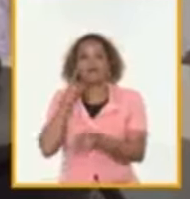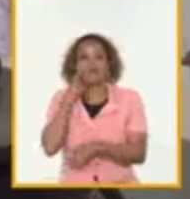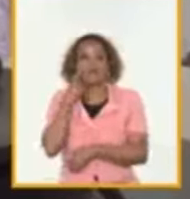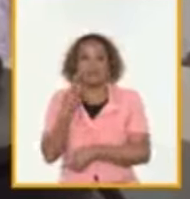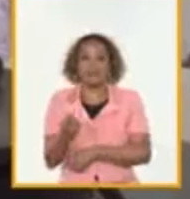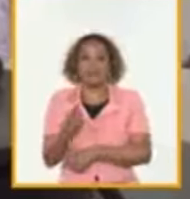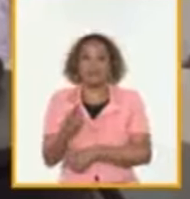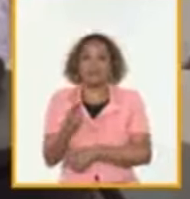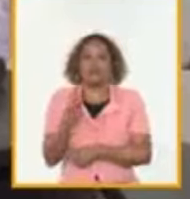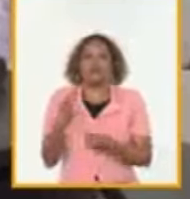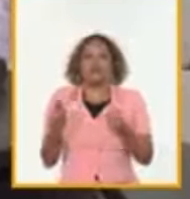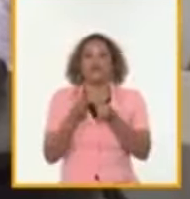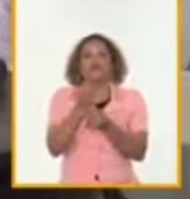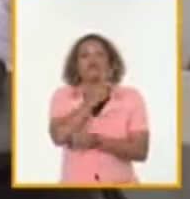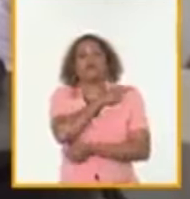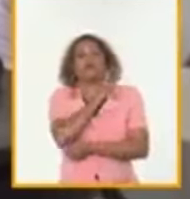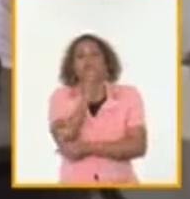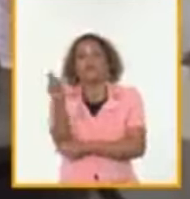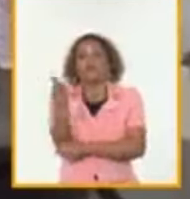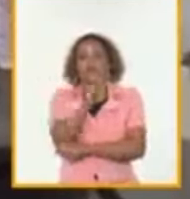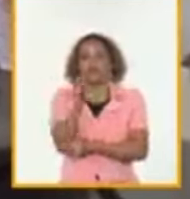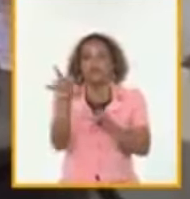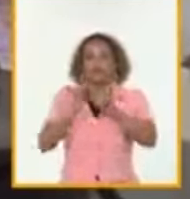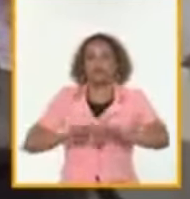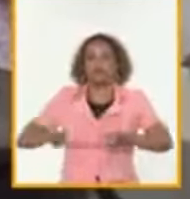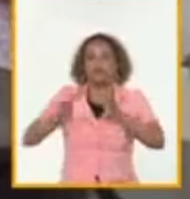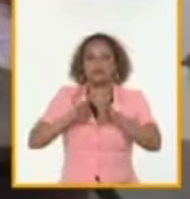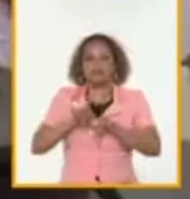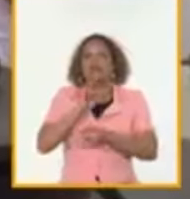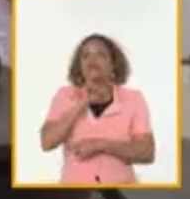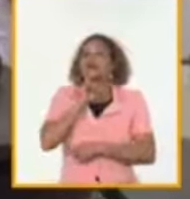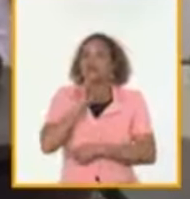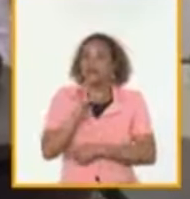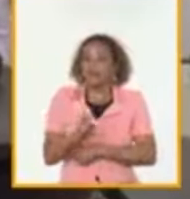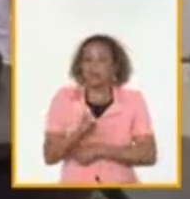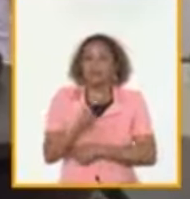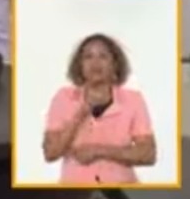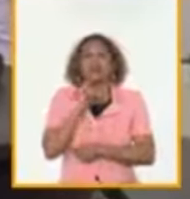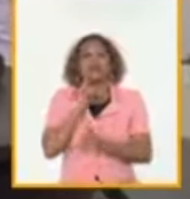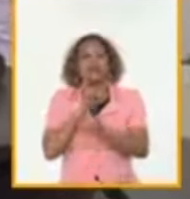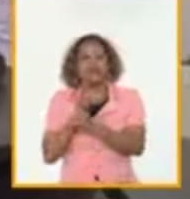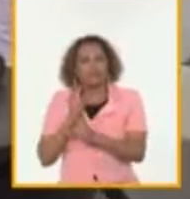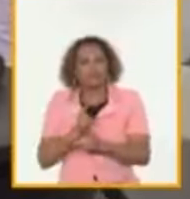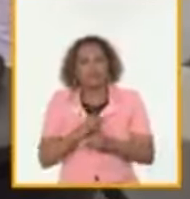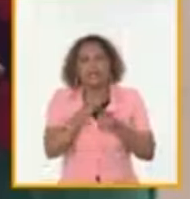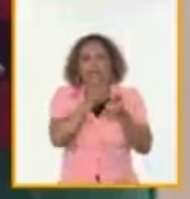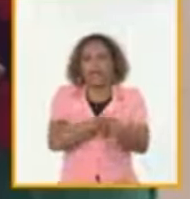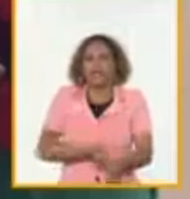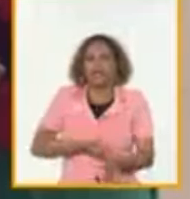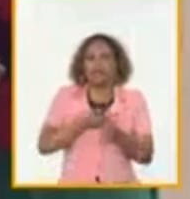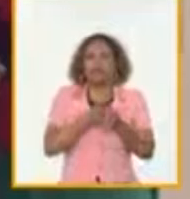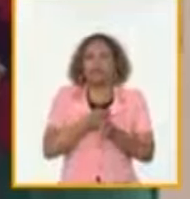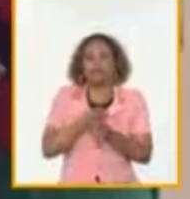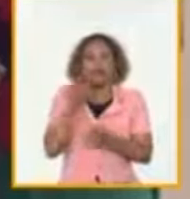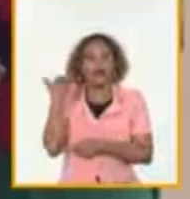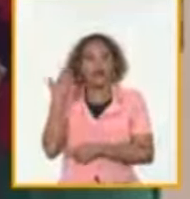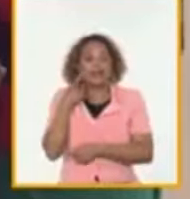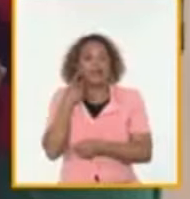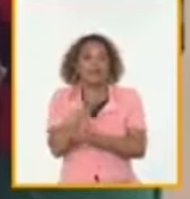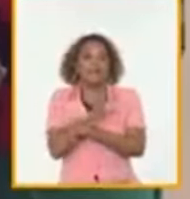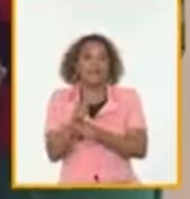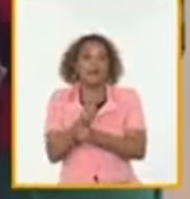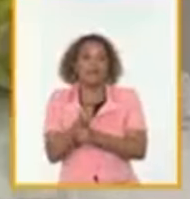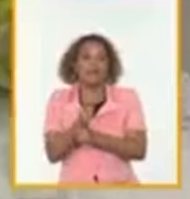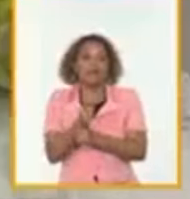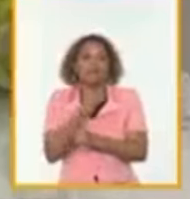la universidad eso ha sido bastante difícil se han hecho encuentros la agricultura el profe Sergio era por favor siempre